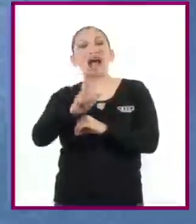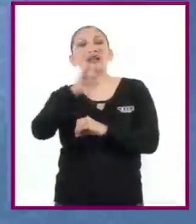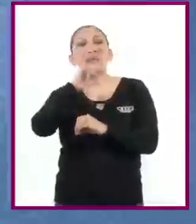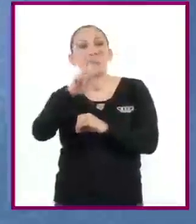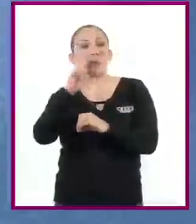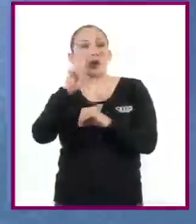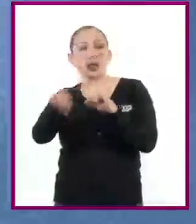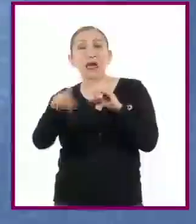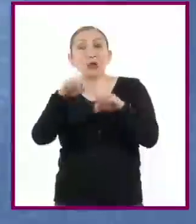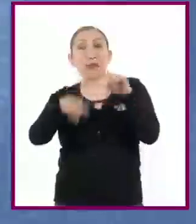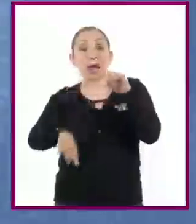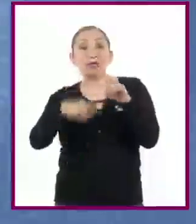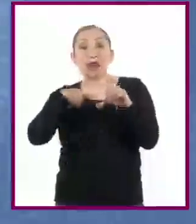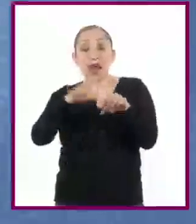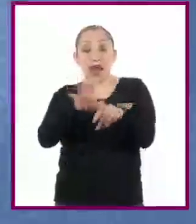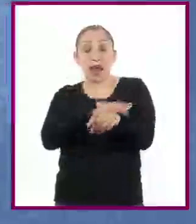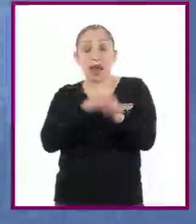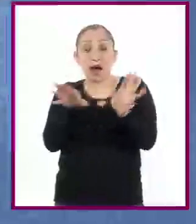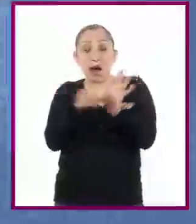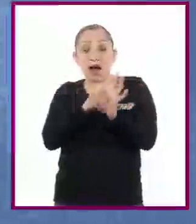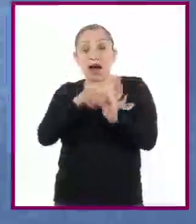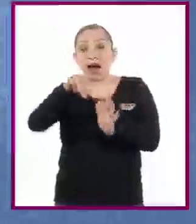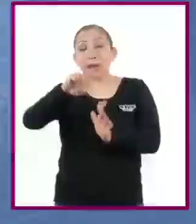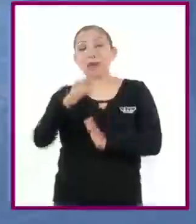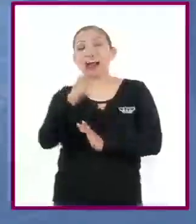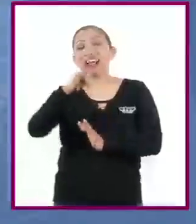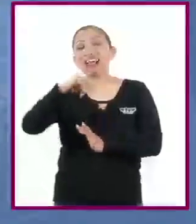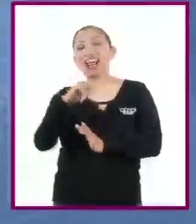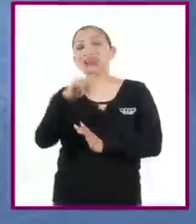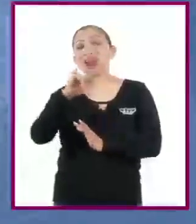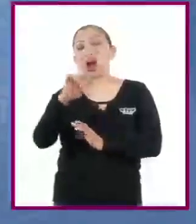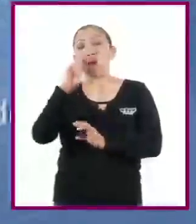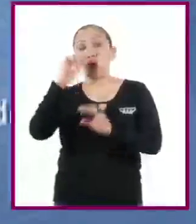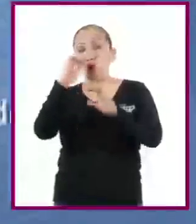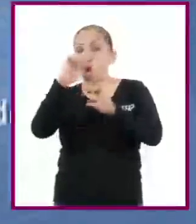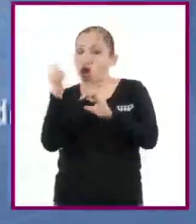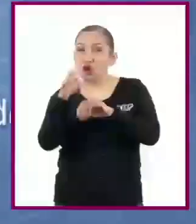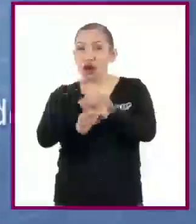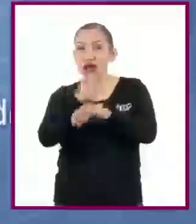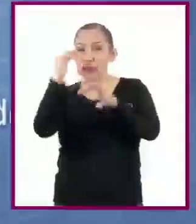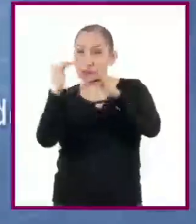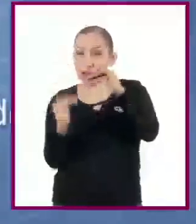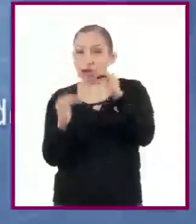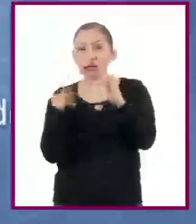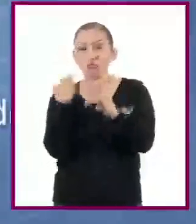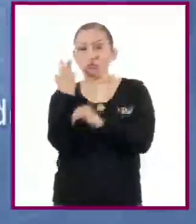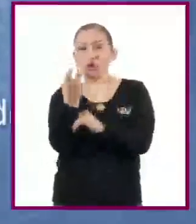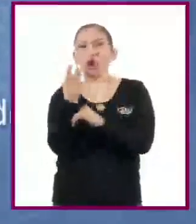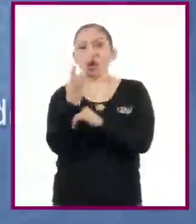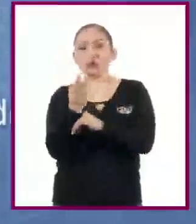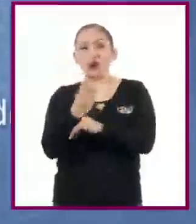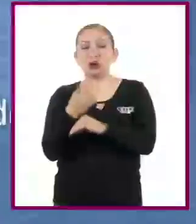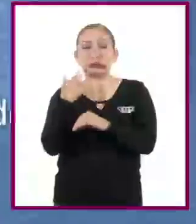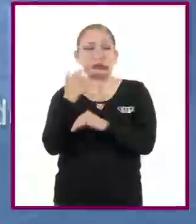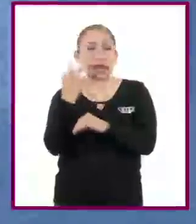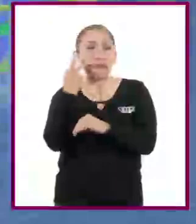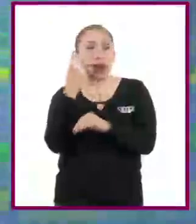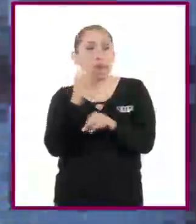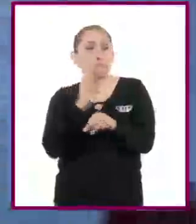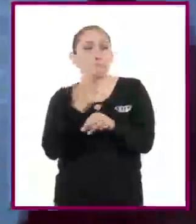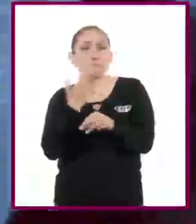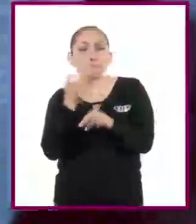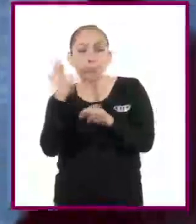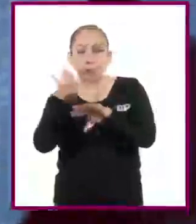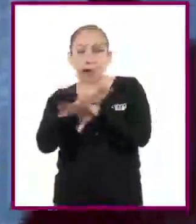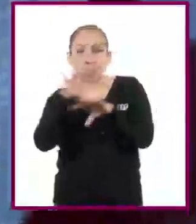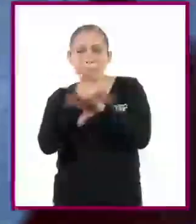la presencia de campos magnéticos, por lo que propuso subniveles de energía. Fueron precisamente los intentos por mejorar el modelo